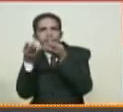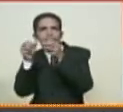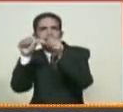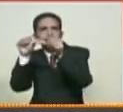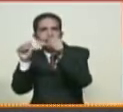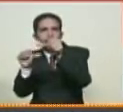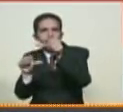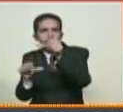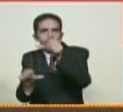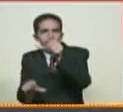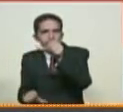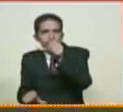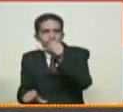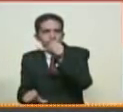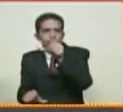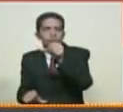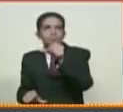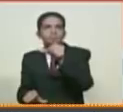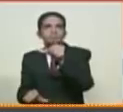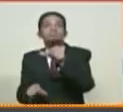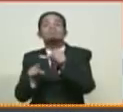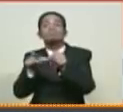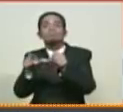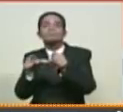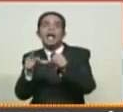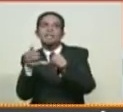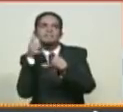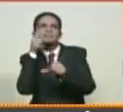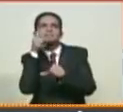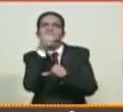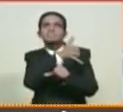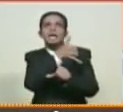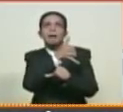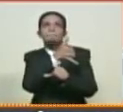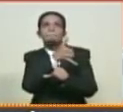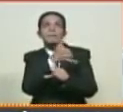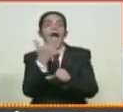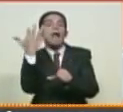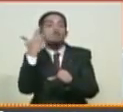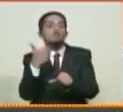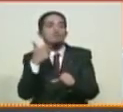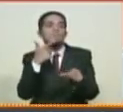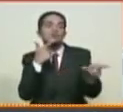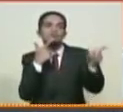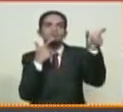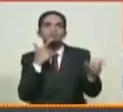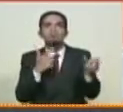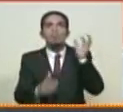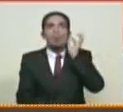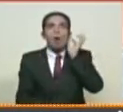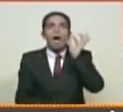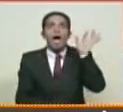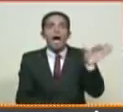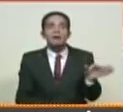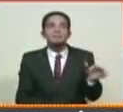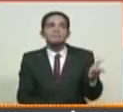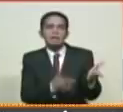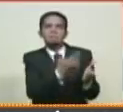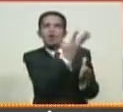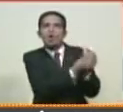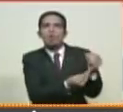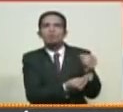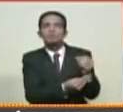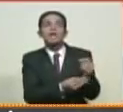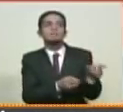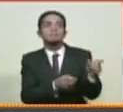Bert Rivas, él llama a este número telefónico que pertenece a Virginia Antonieta da Silva, prófuga de la justicia venezolana,